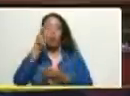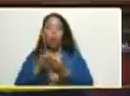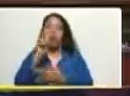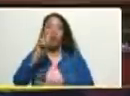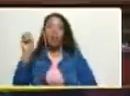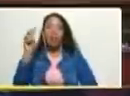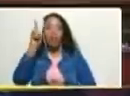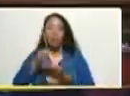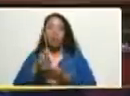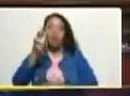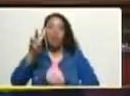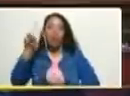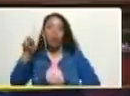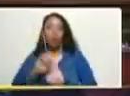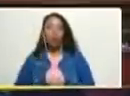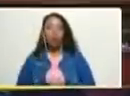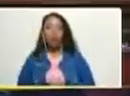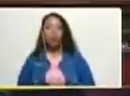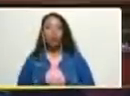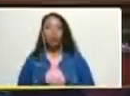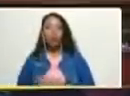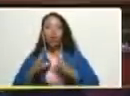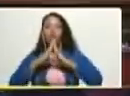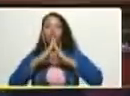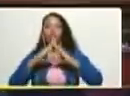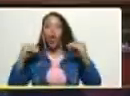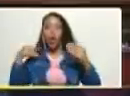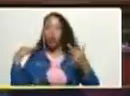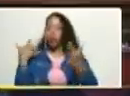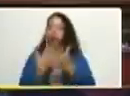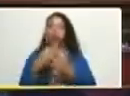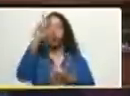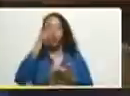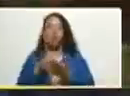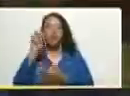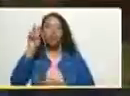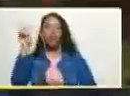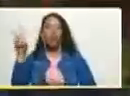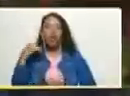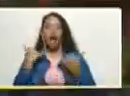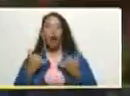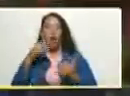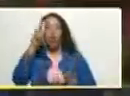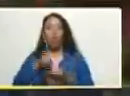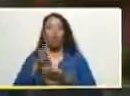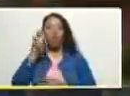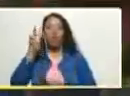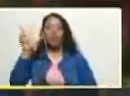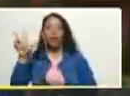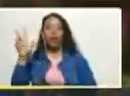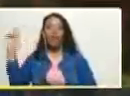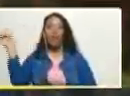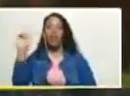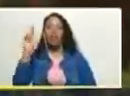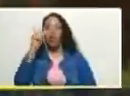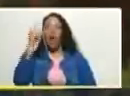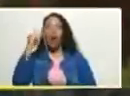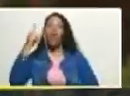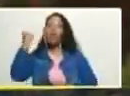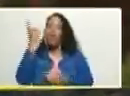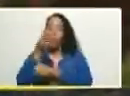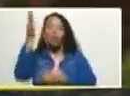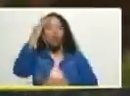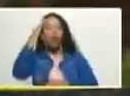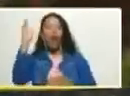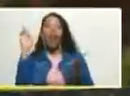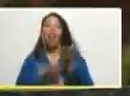2020, 2021, todo el 2022 y ahora el 2023. Los venezolanos y venezolanas debemos saber que